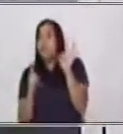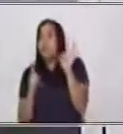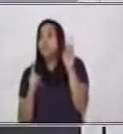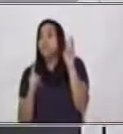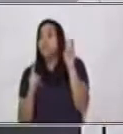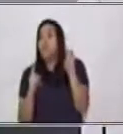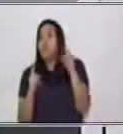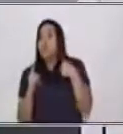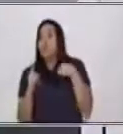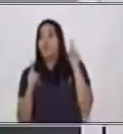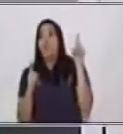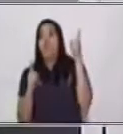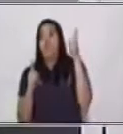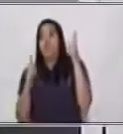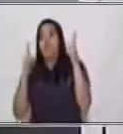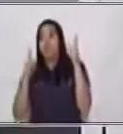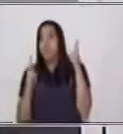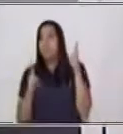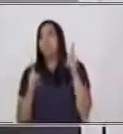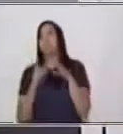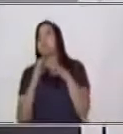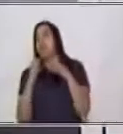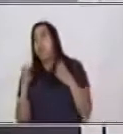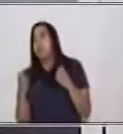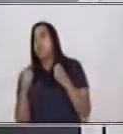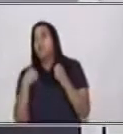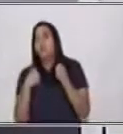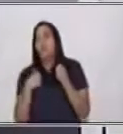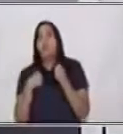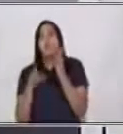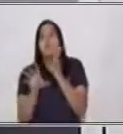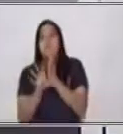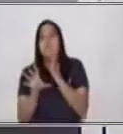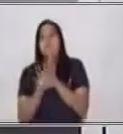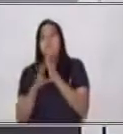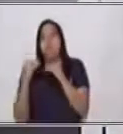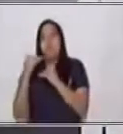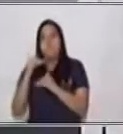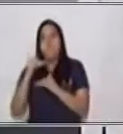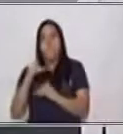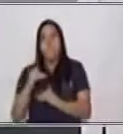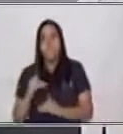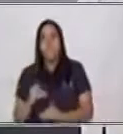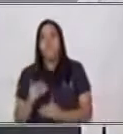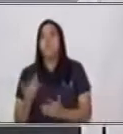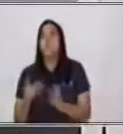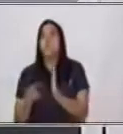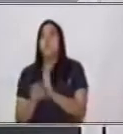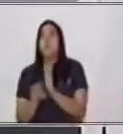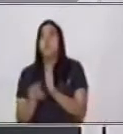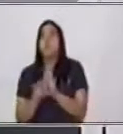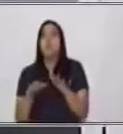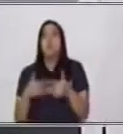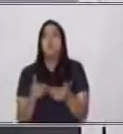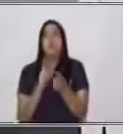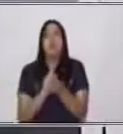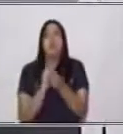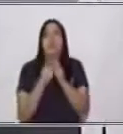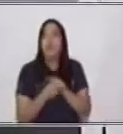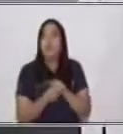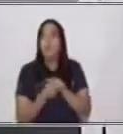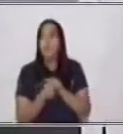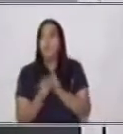a utilizar? Nosotros vamos a utilizar 3 normas. Recordemos que solamente podemos utilizar 3